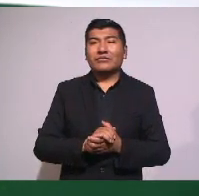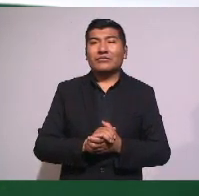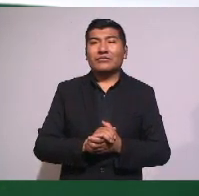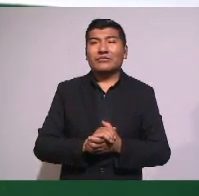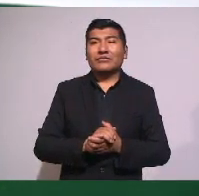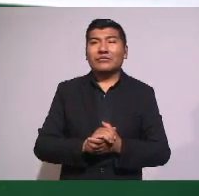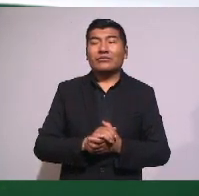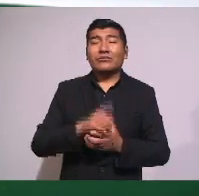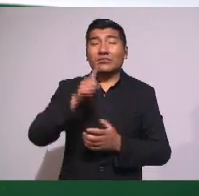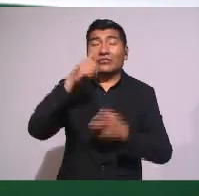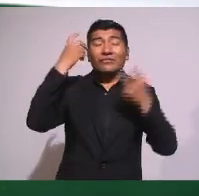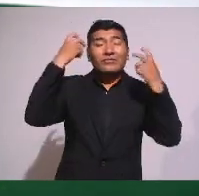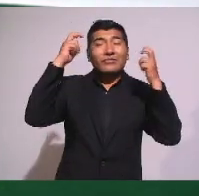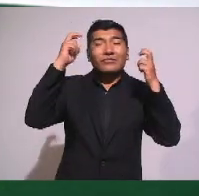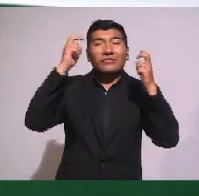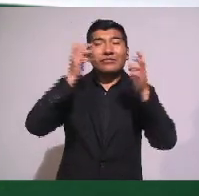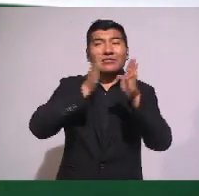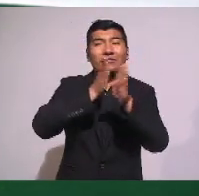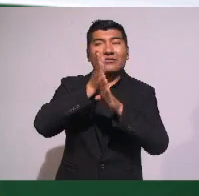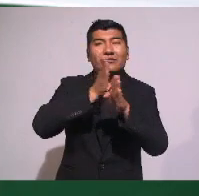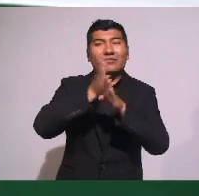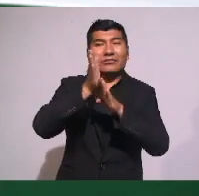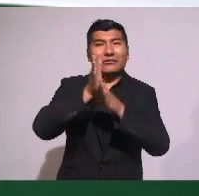La elección es adecuada.